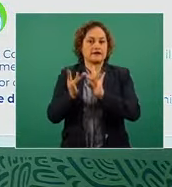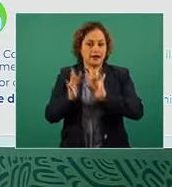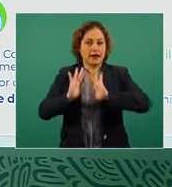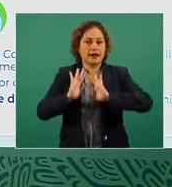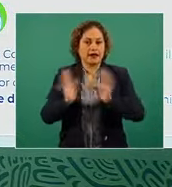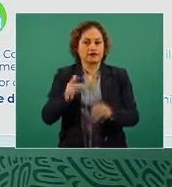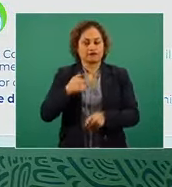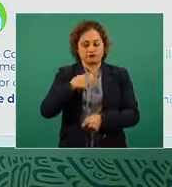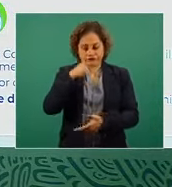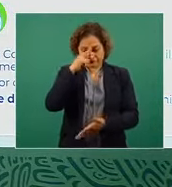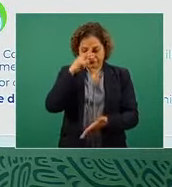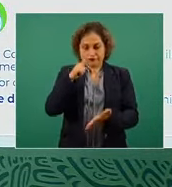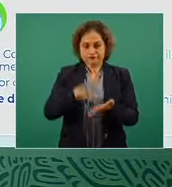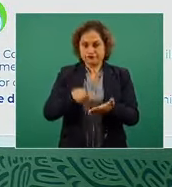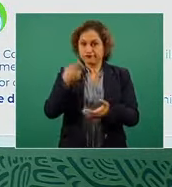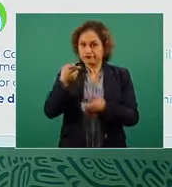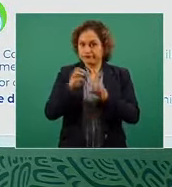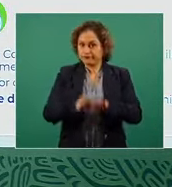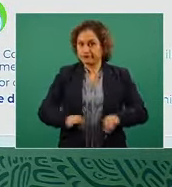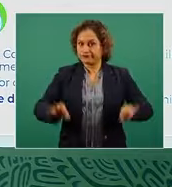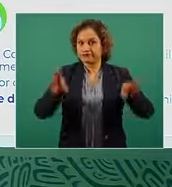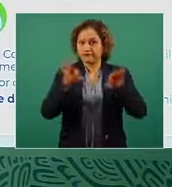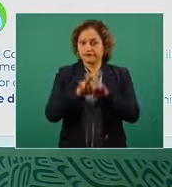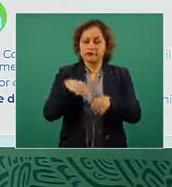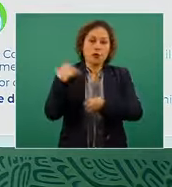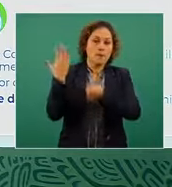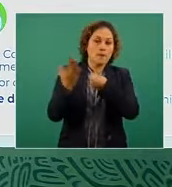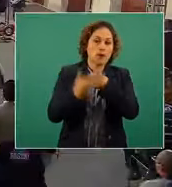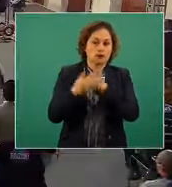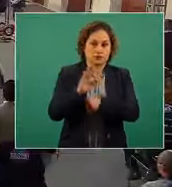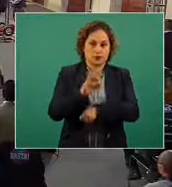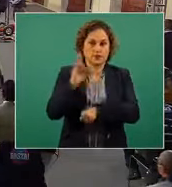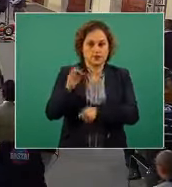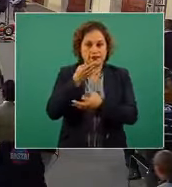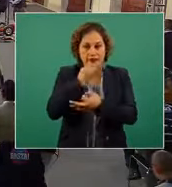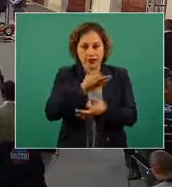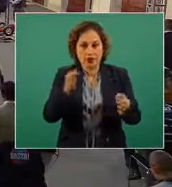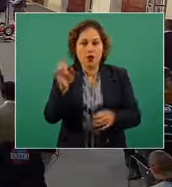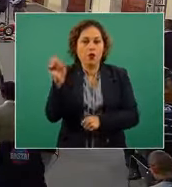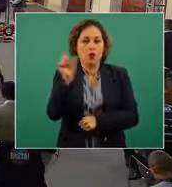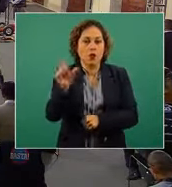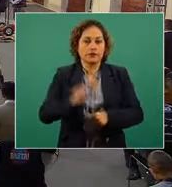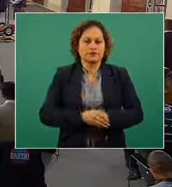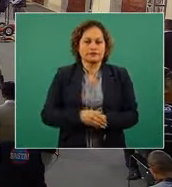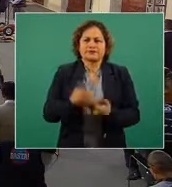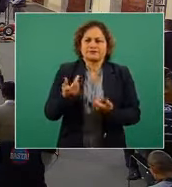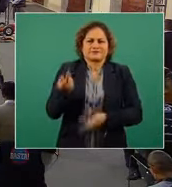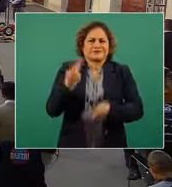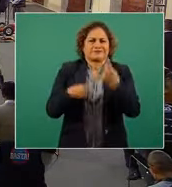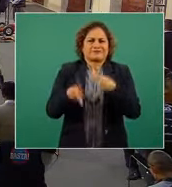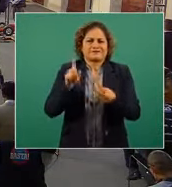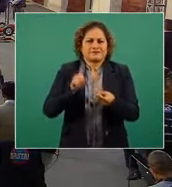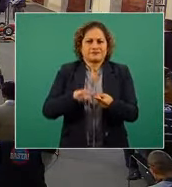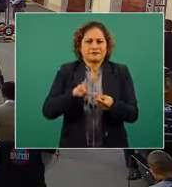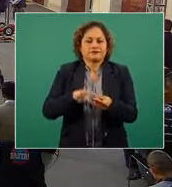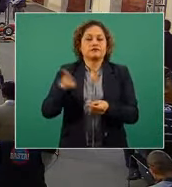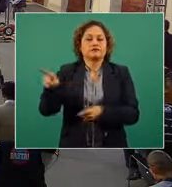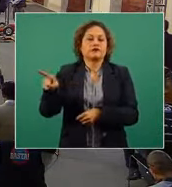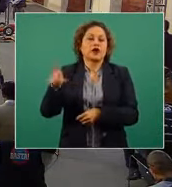esto es inminente, que lo sepamos, qué día va a llegar. ¿De dónde viene esta AstraZeneca? De Corea del